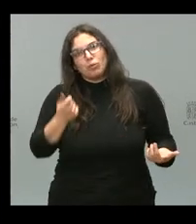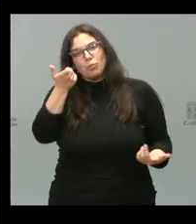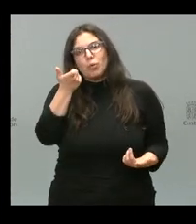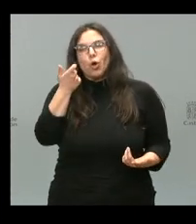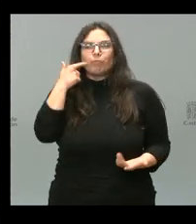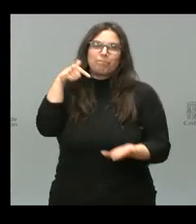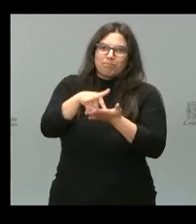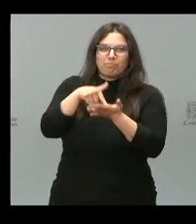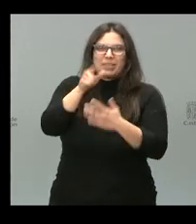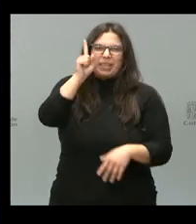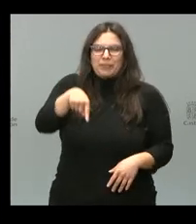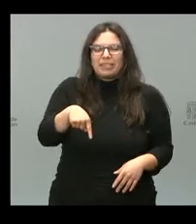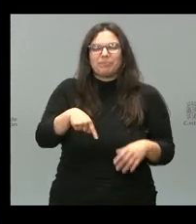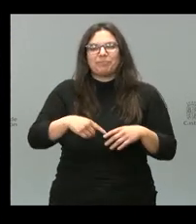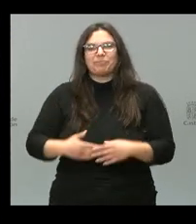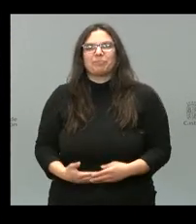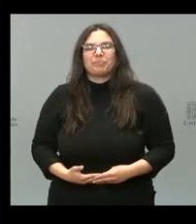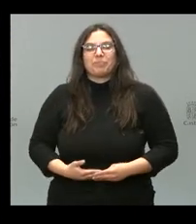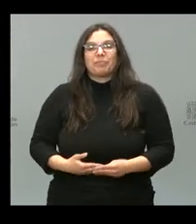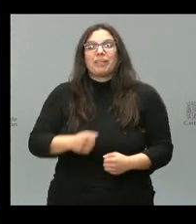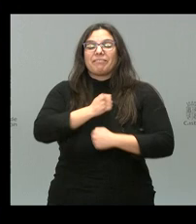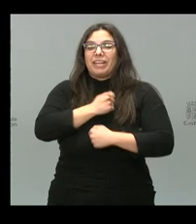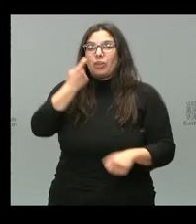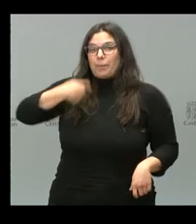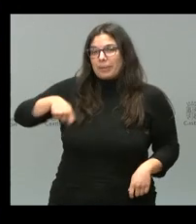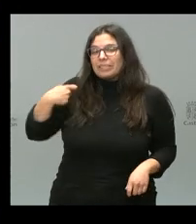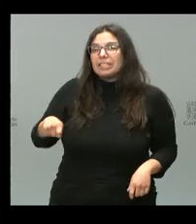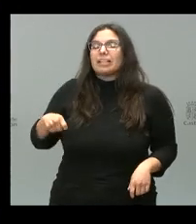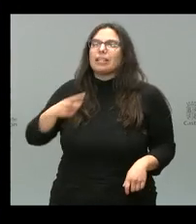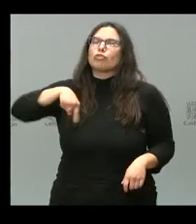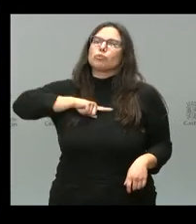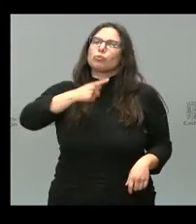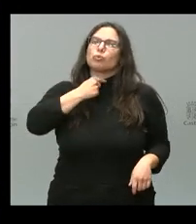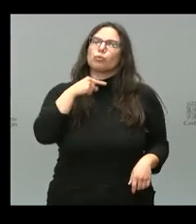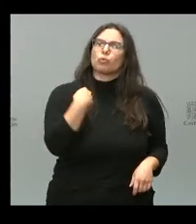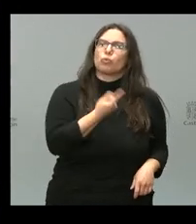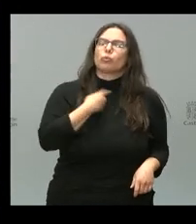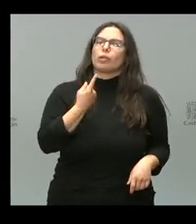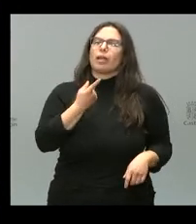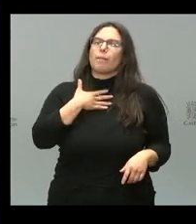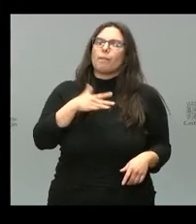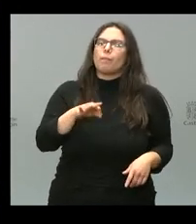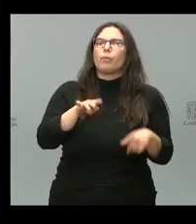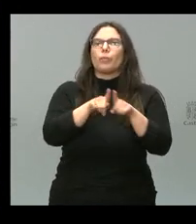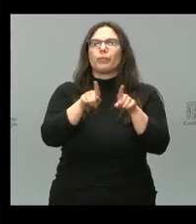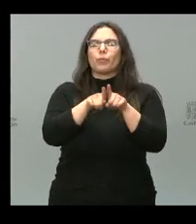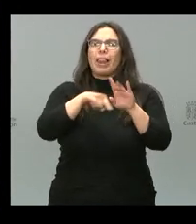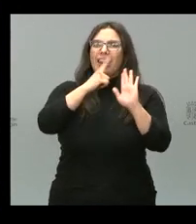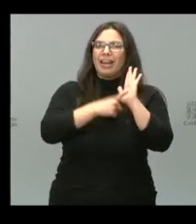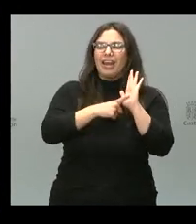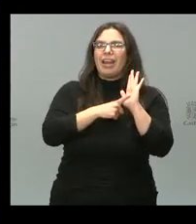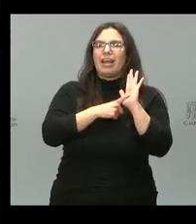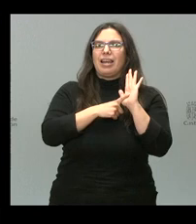reivindicativo y querido presidente Nos gustaría poder desarrollar las leyes